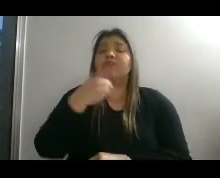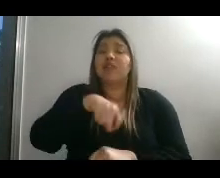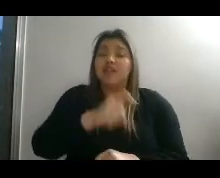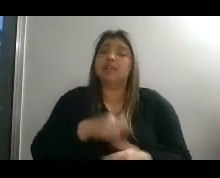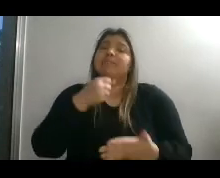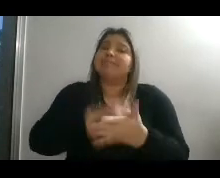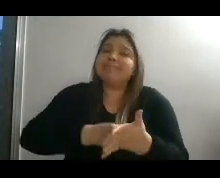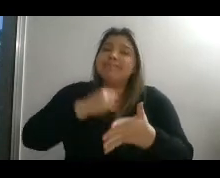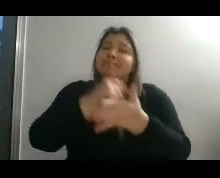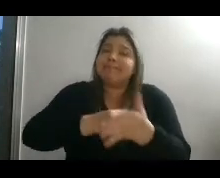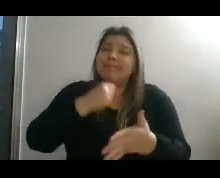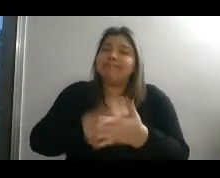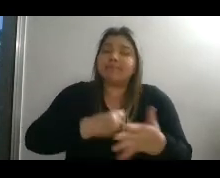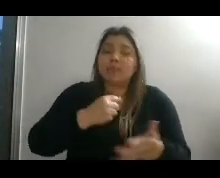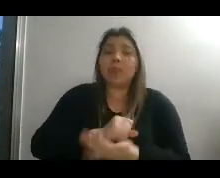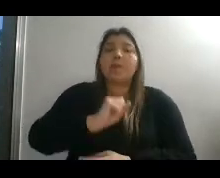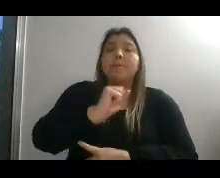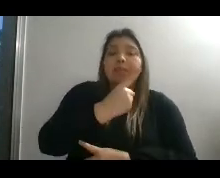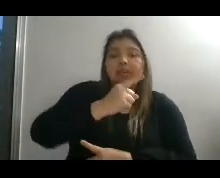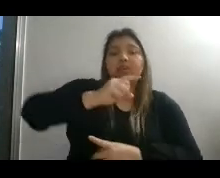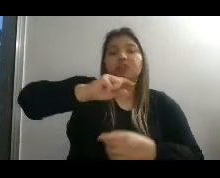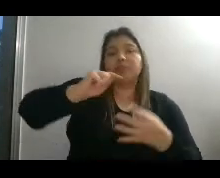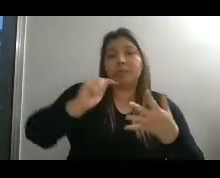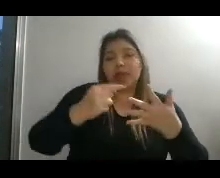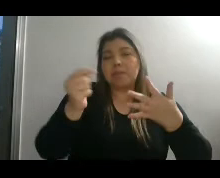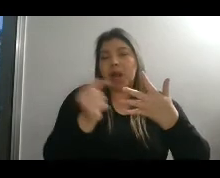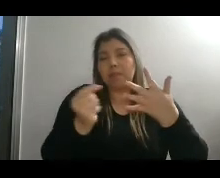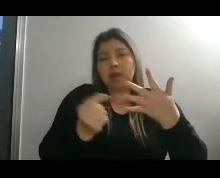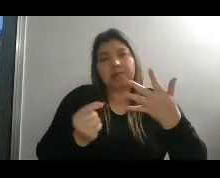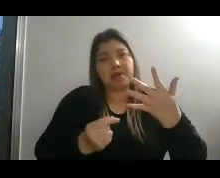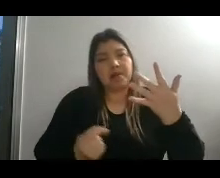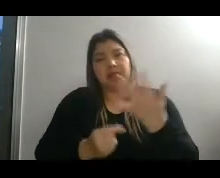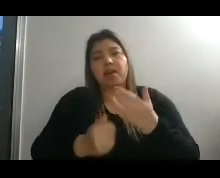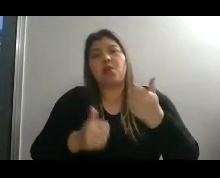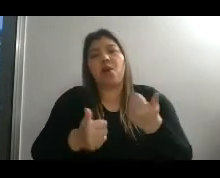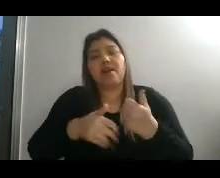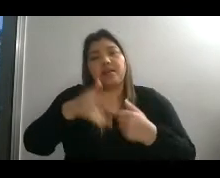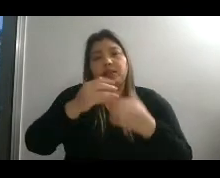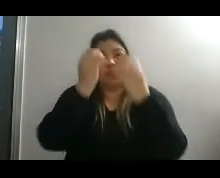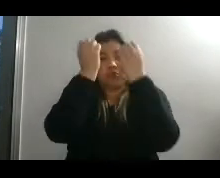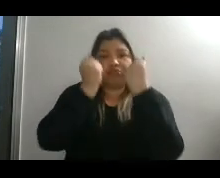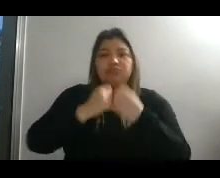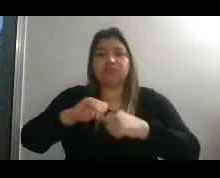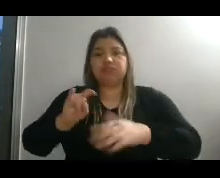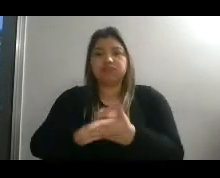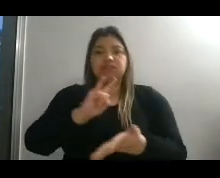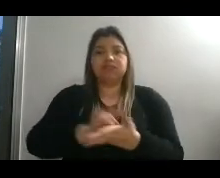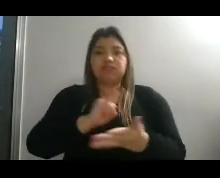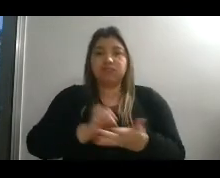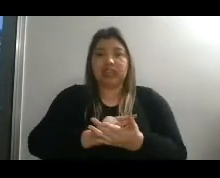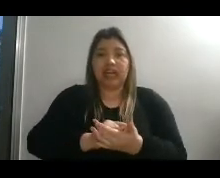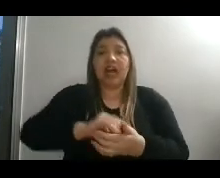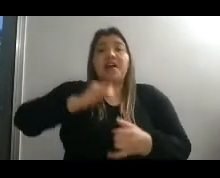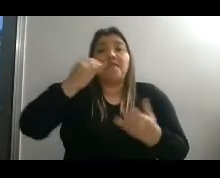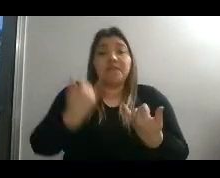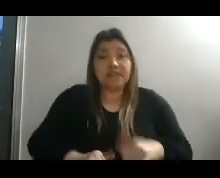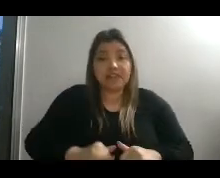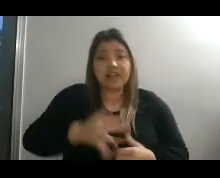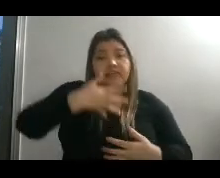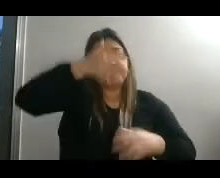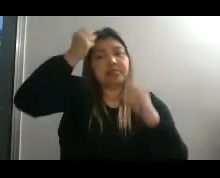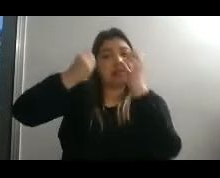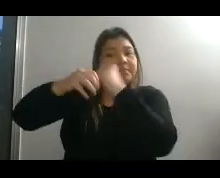estas indicaciones de cómo debe ser el proceso para colocarse y retirarse estos elementos de protección